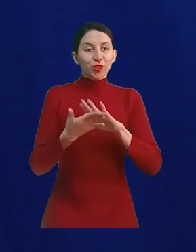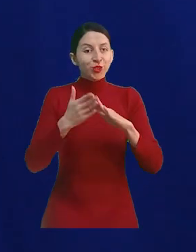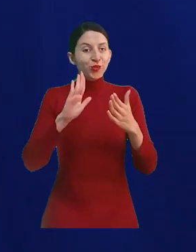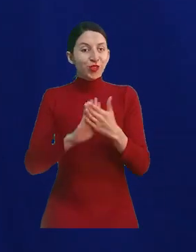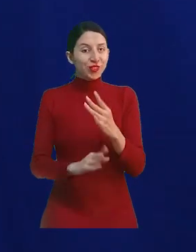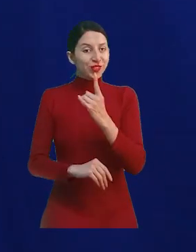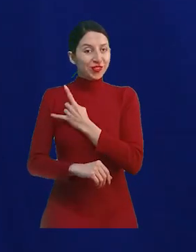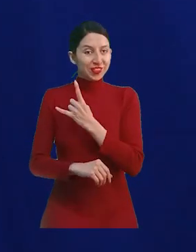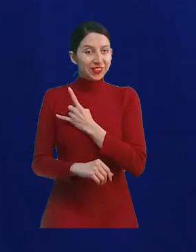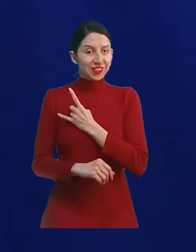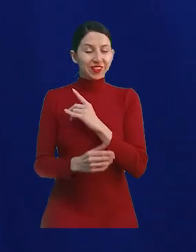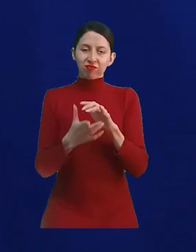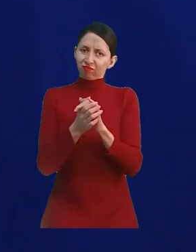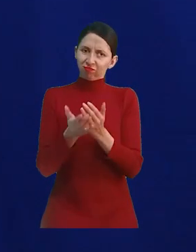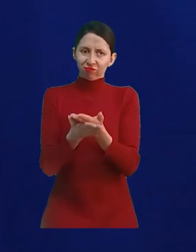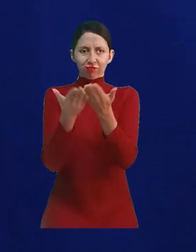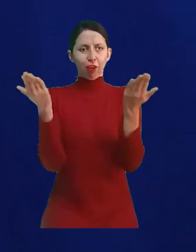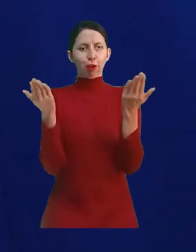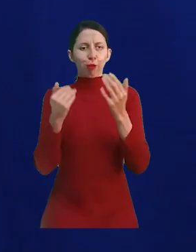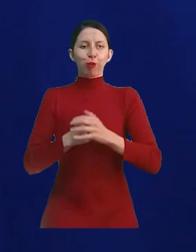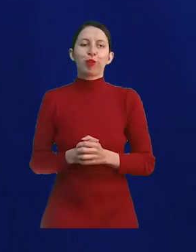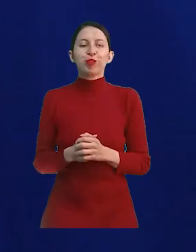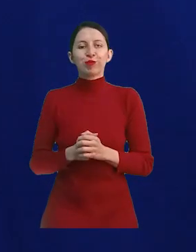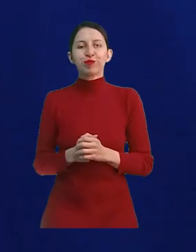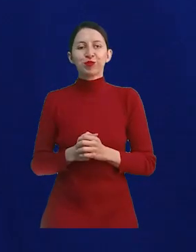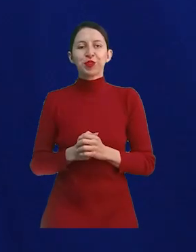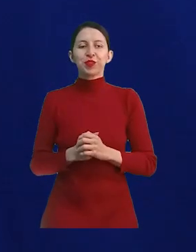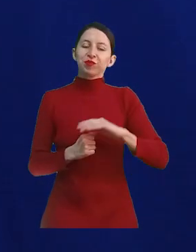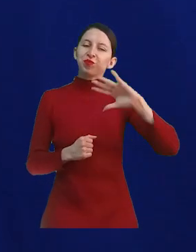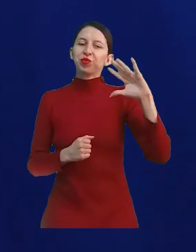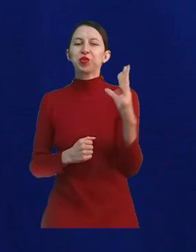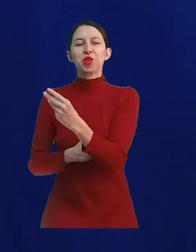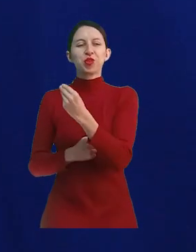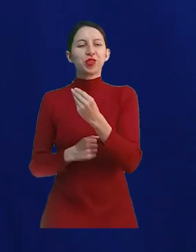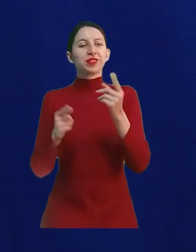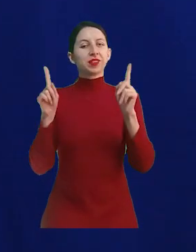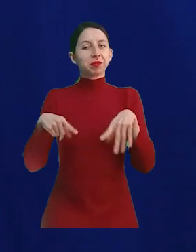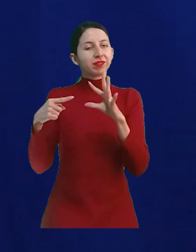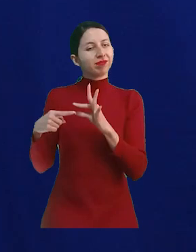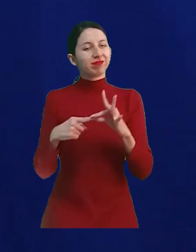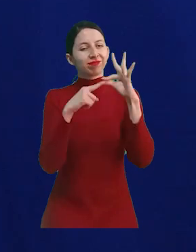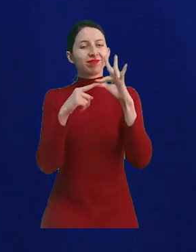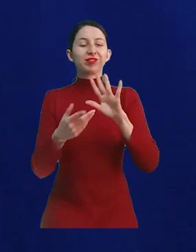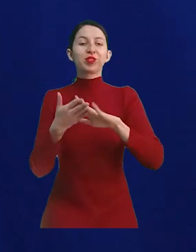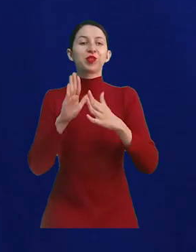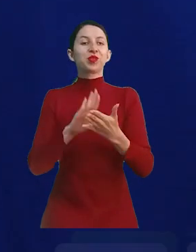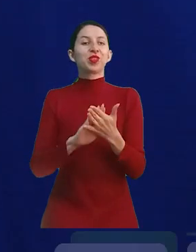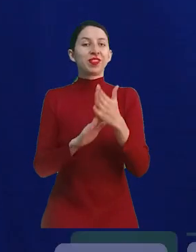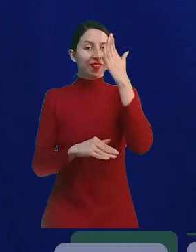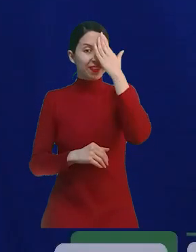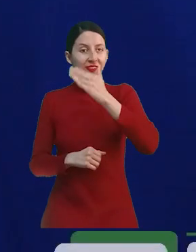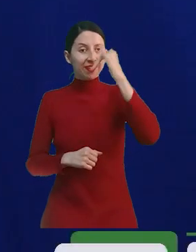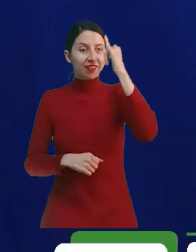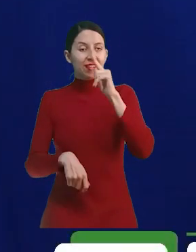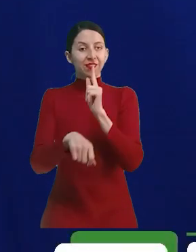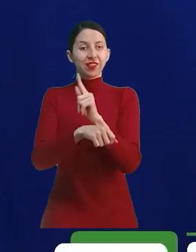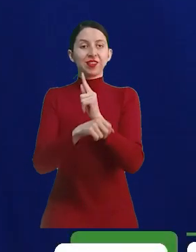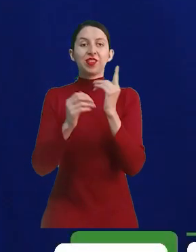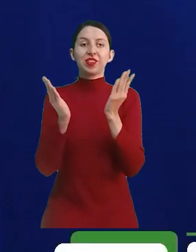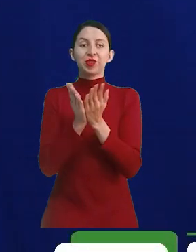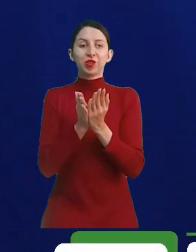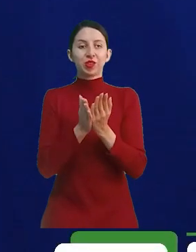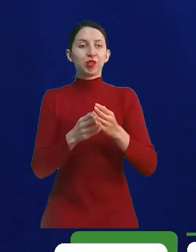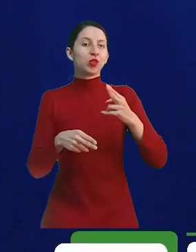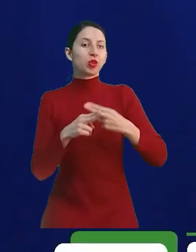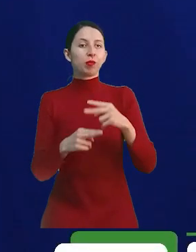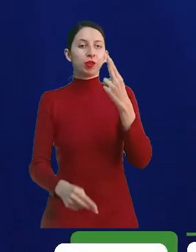querida comunidad Universitaria reciban un cordial y afectuoso saludo extensivo especialmente a la comunidad académica de